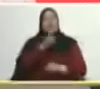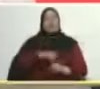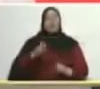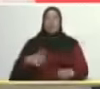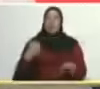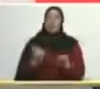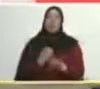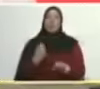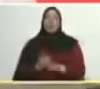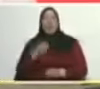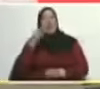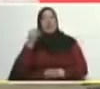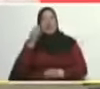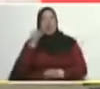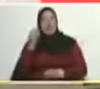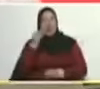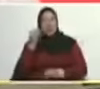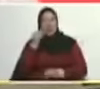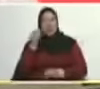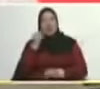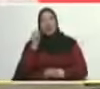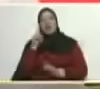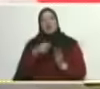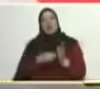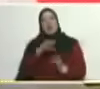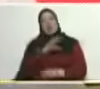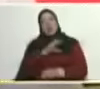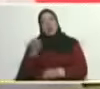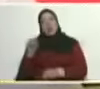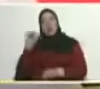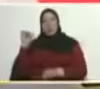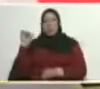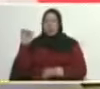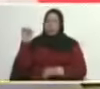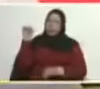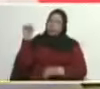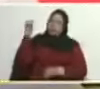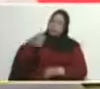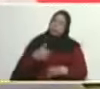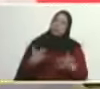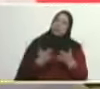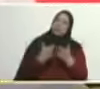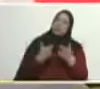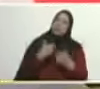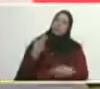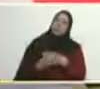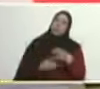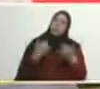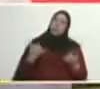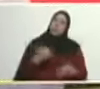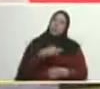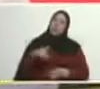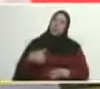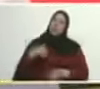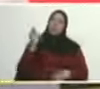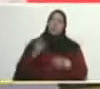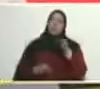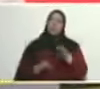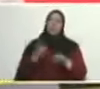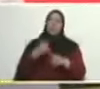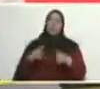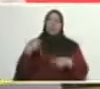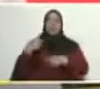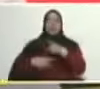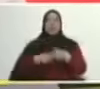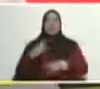con la experiencia ganada en más de 150 años de lucha, junto a la ejemplar generación histórica que encabeza el líder de la